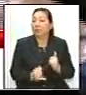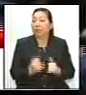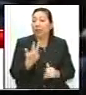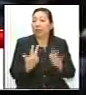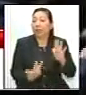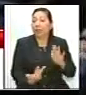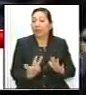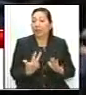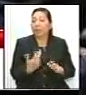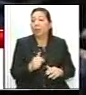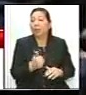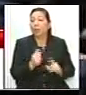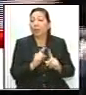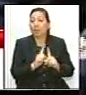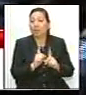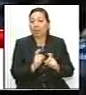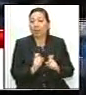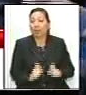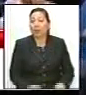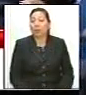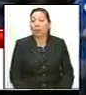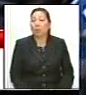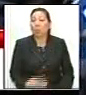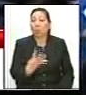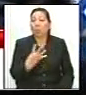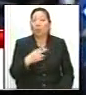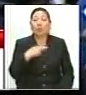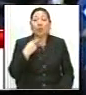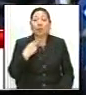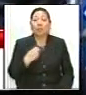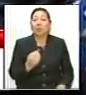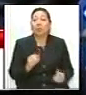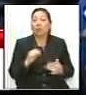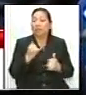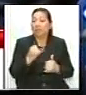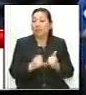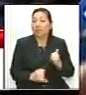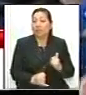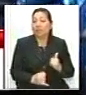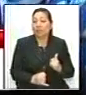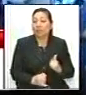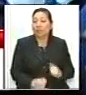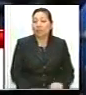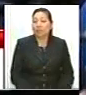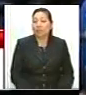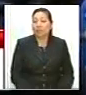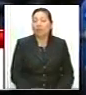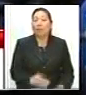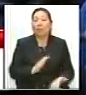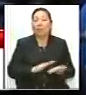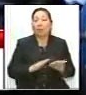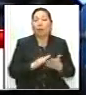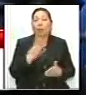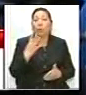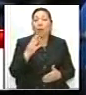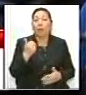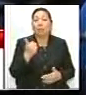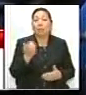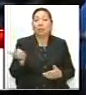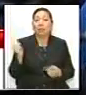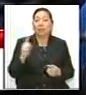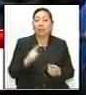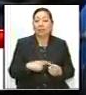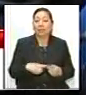13. Otra consulta se realizó el día 4 de noviembre y concluyó el 4 de abril del 2017